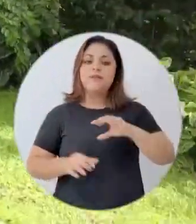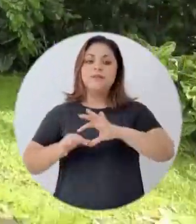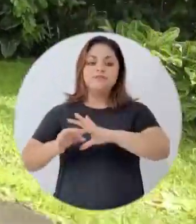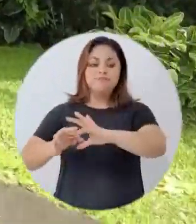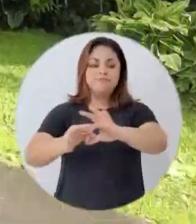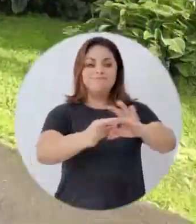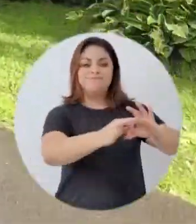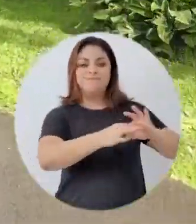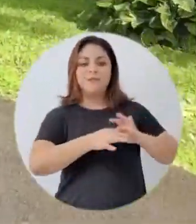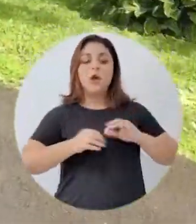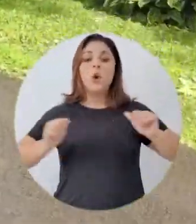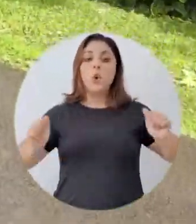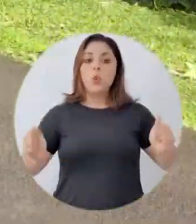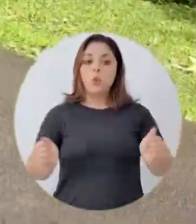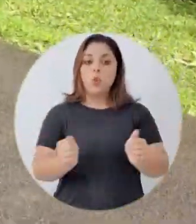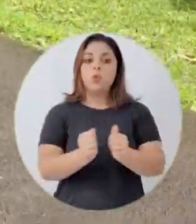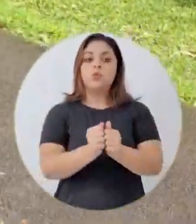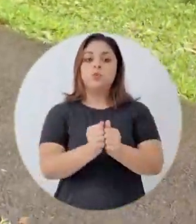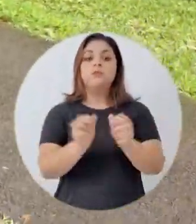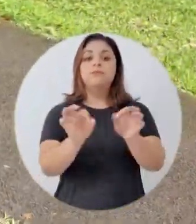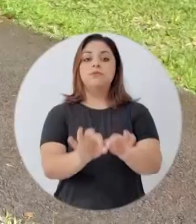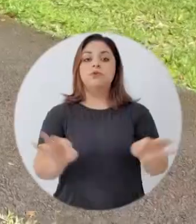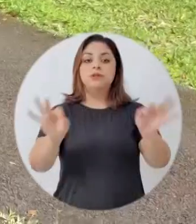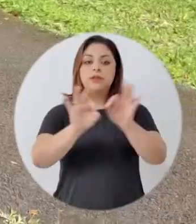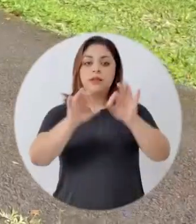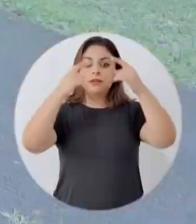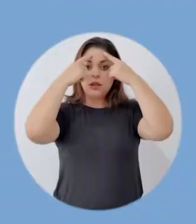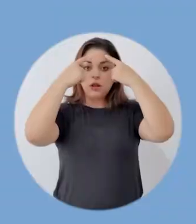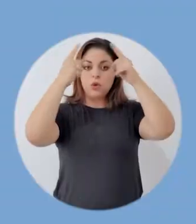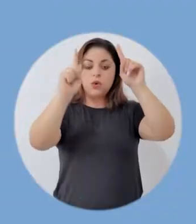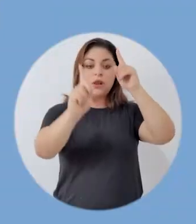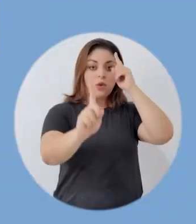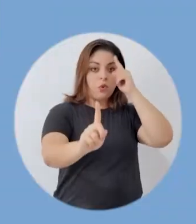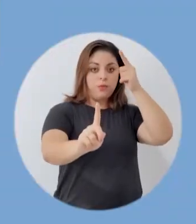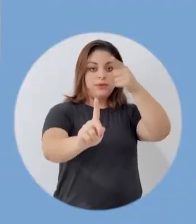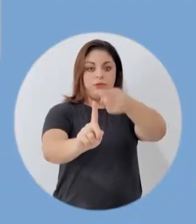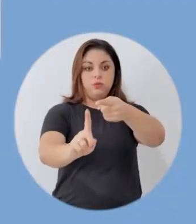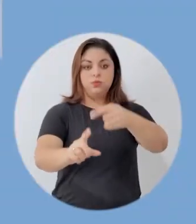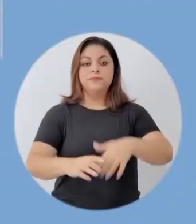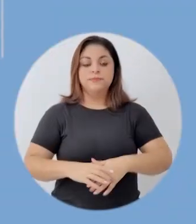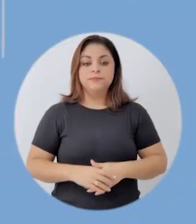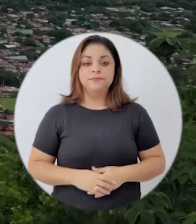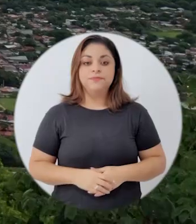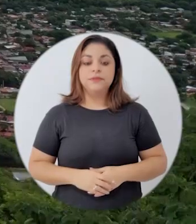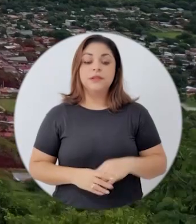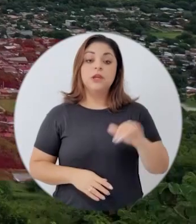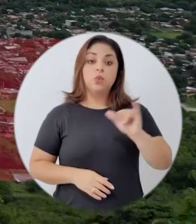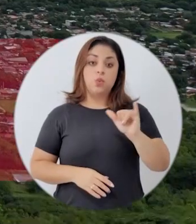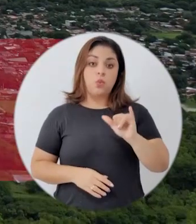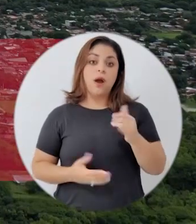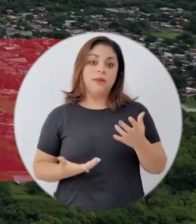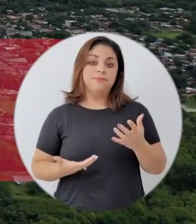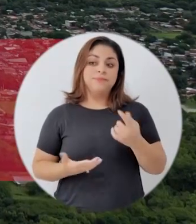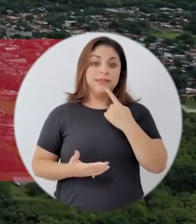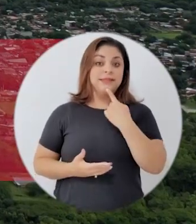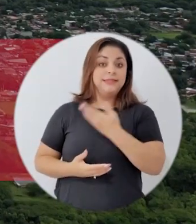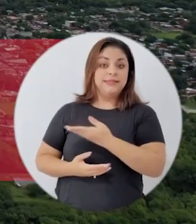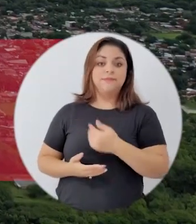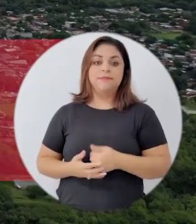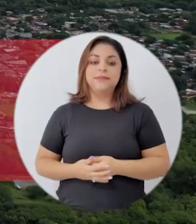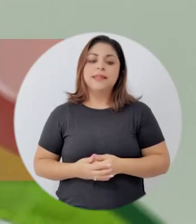este trabajo conjunto de todas las figuras es clave para lograr estos objetivos y creo que, como decía